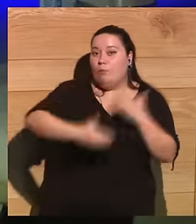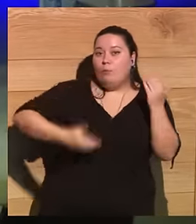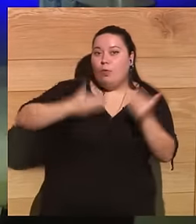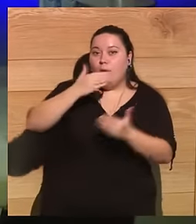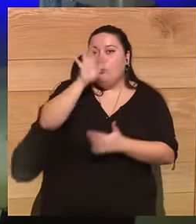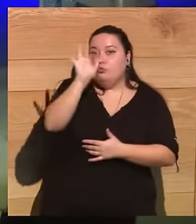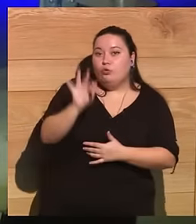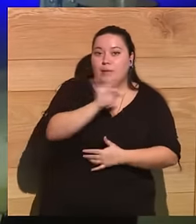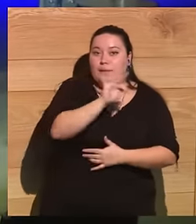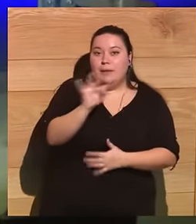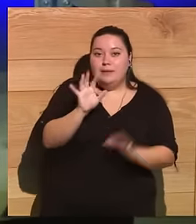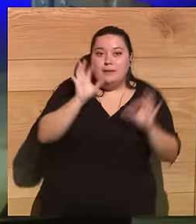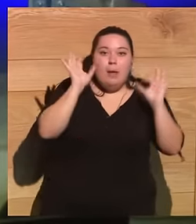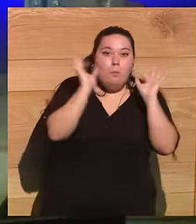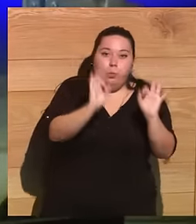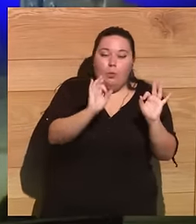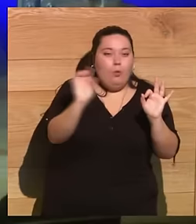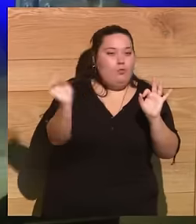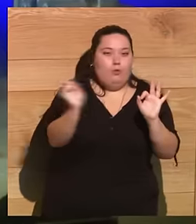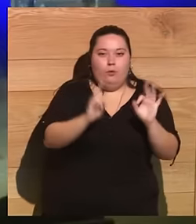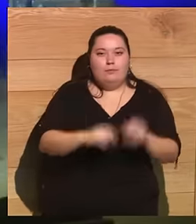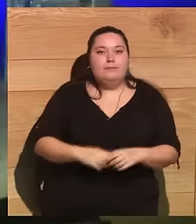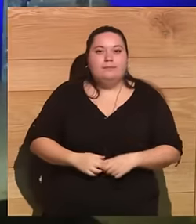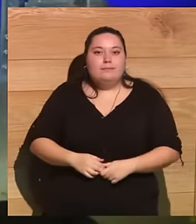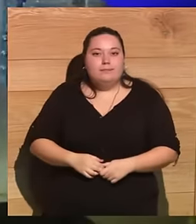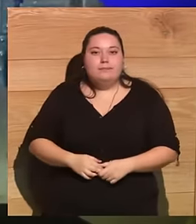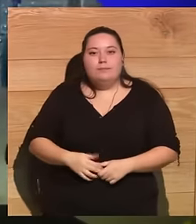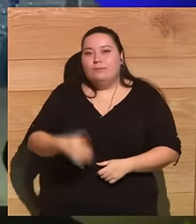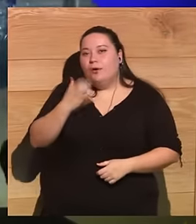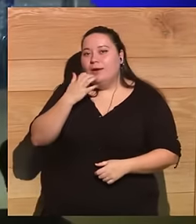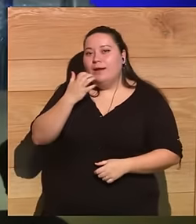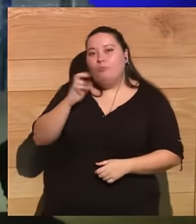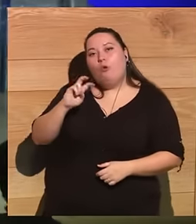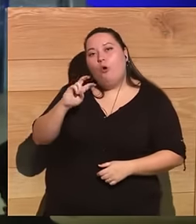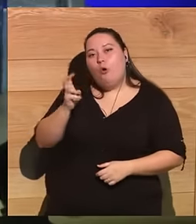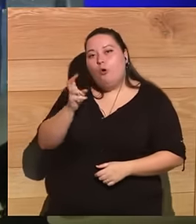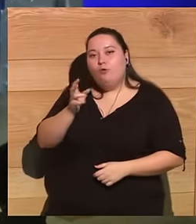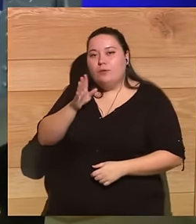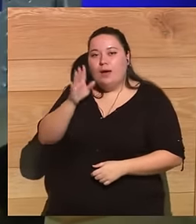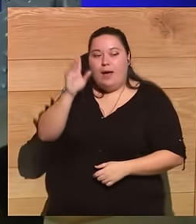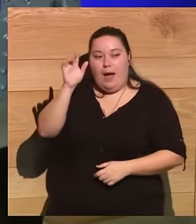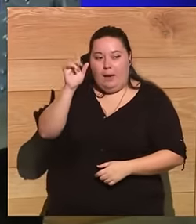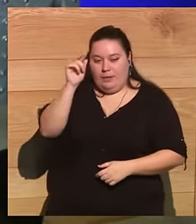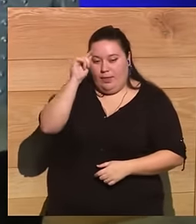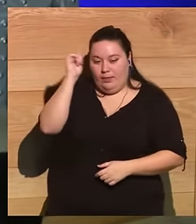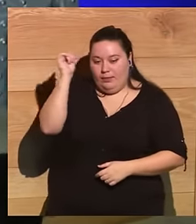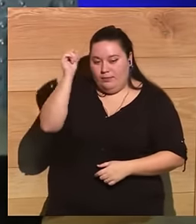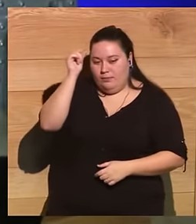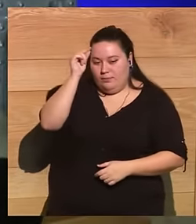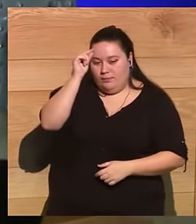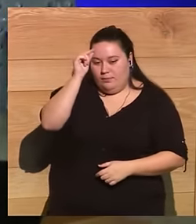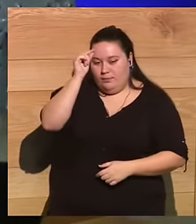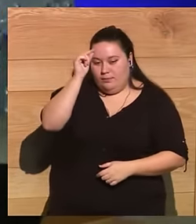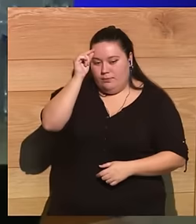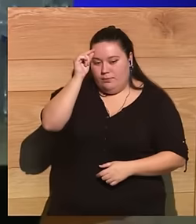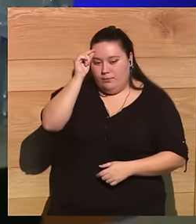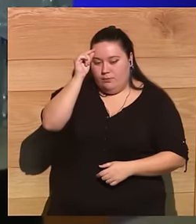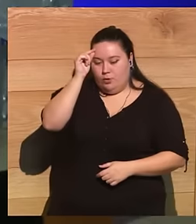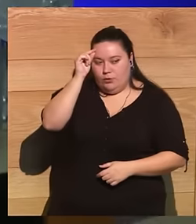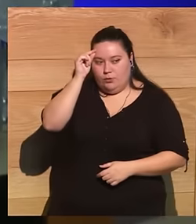son totalmente deterministas en el cerebro. Por ejemplo, hay una probabilidad de liberar